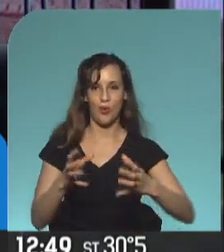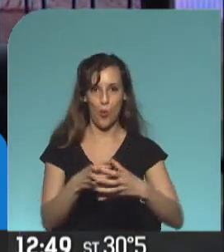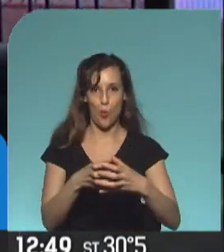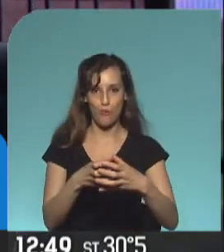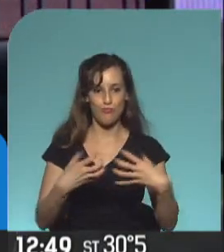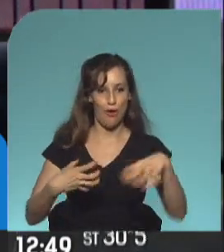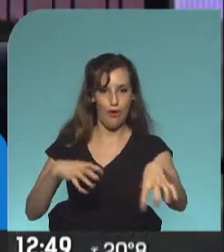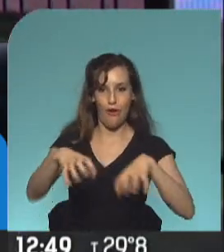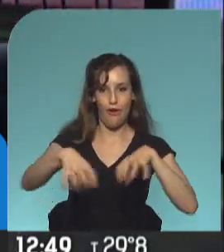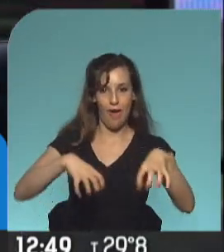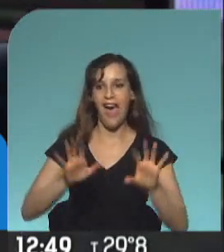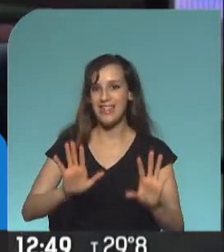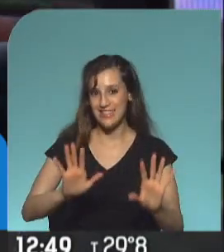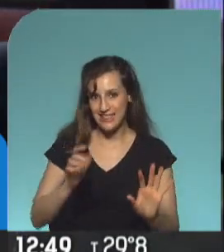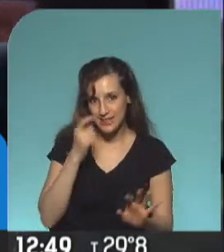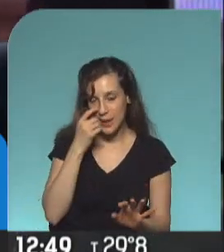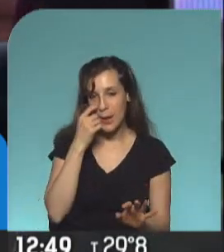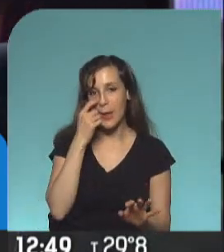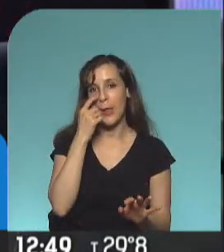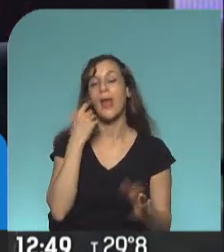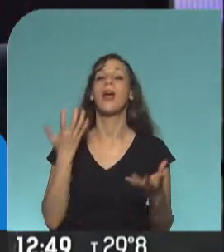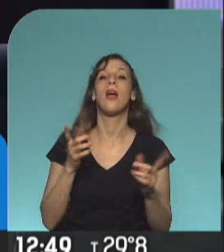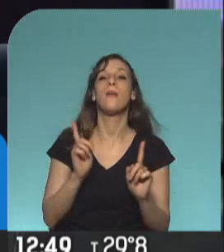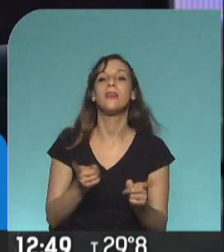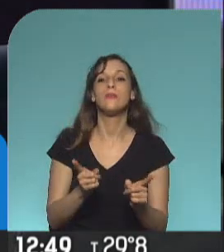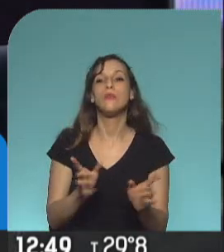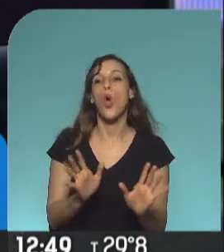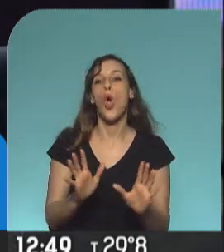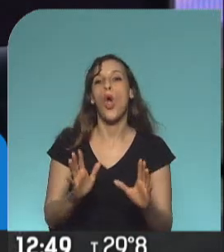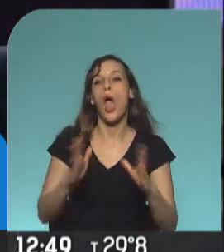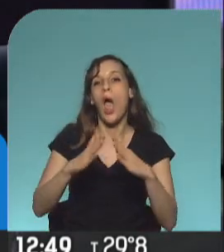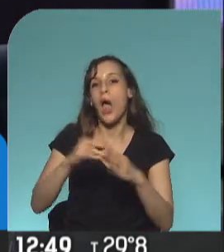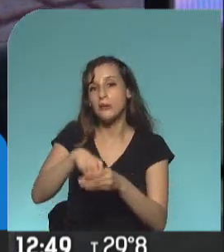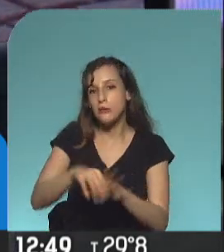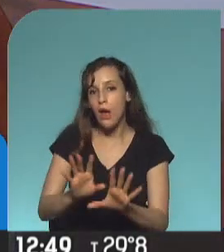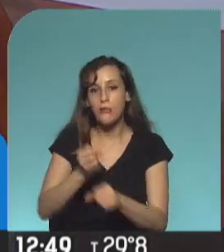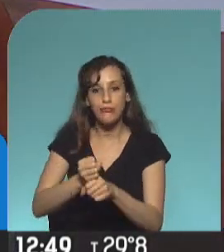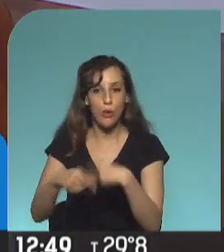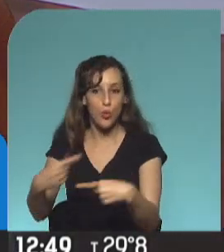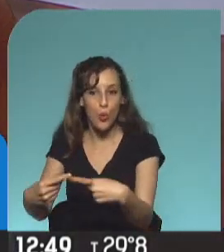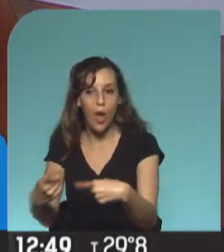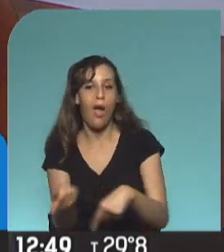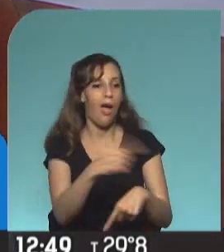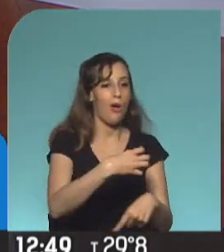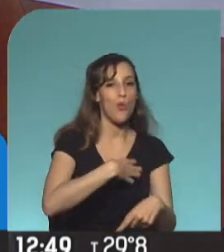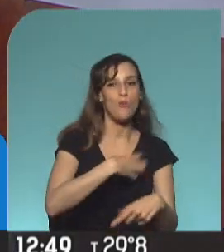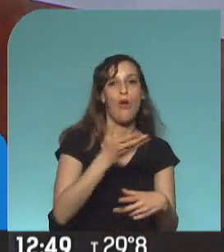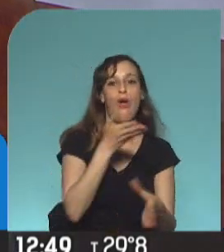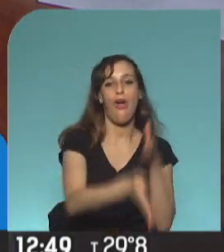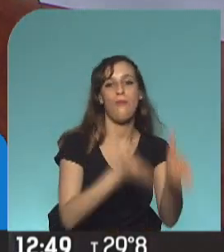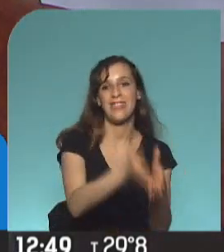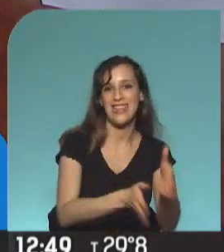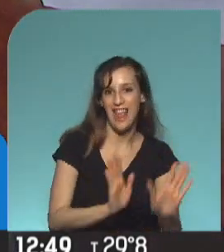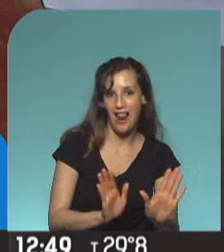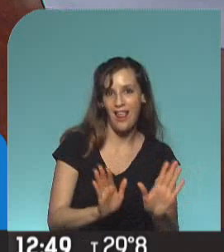presencialidad, trabaja, digamos, no presencialmente, solitos en su casa. Sí, será un aprendizaje para todos, ¿no? Totalmente. Para los docentes, para los